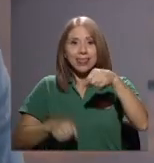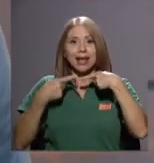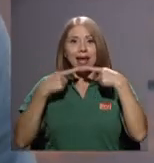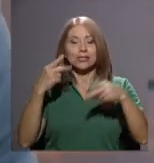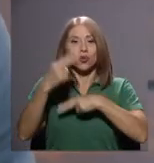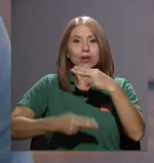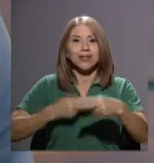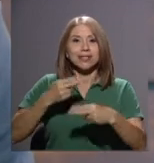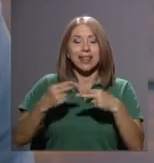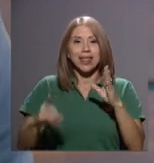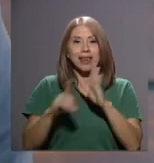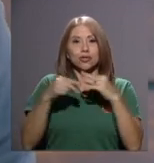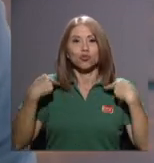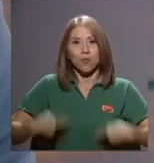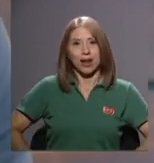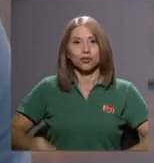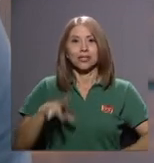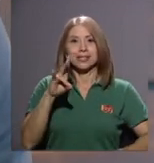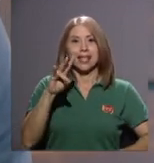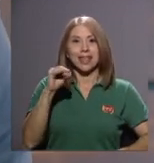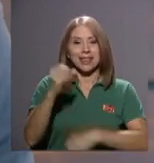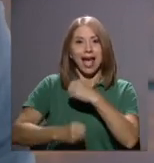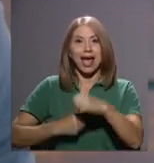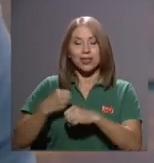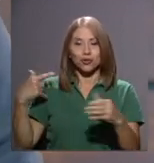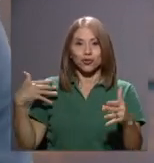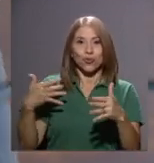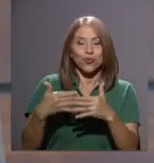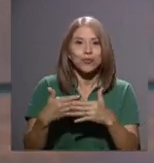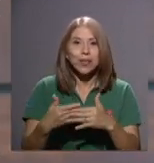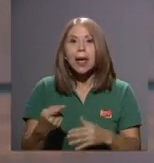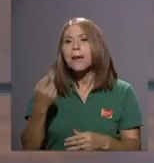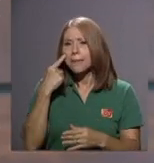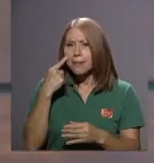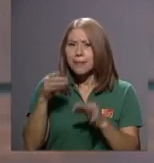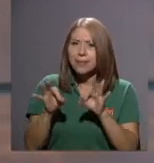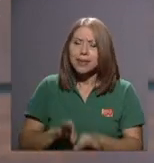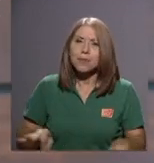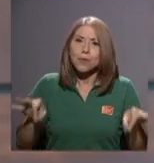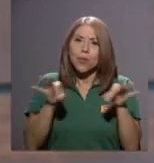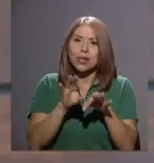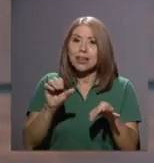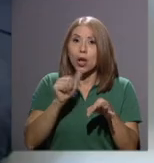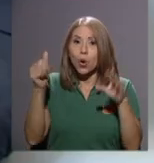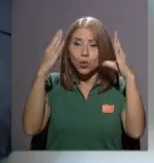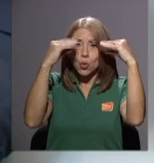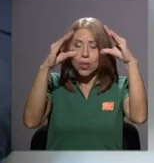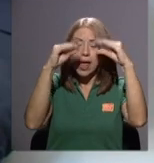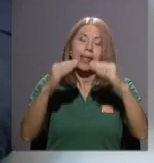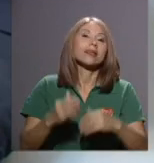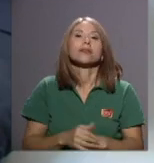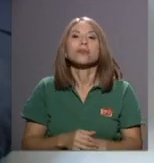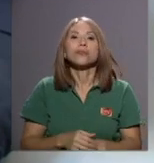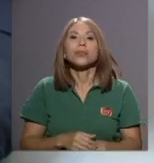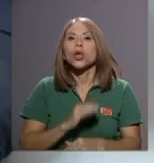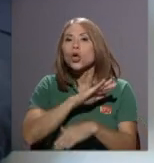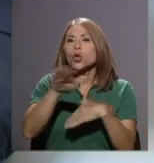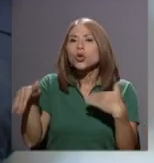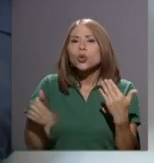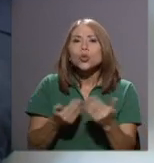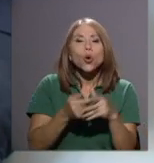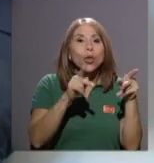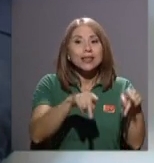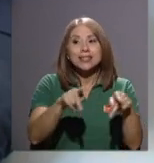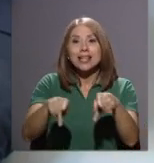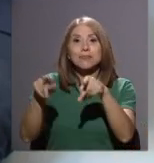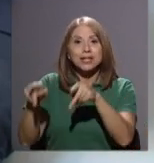casualmente 70 años, vea qué importante este otro dato, que creo que es muy importante que nuestra audiencia lo tenga. Todas estas personas que